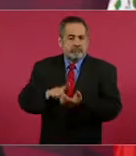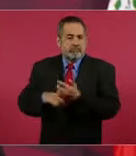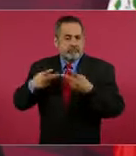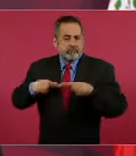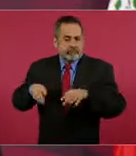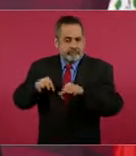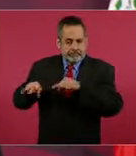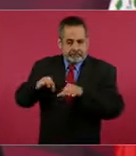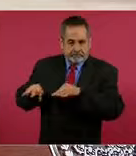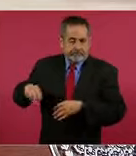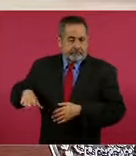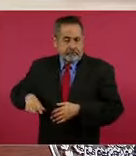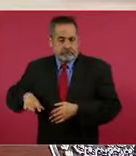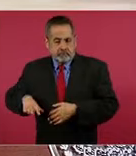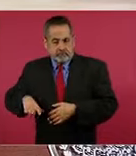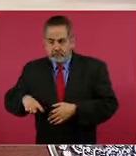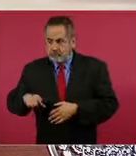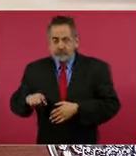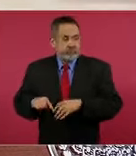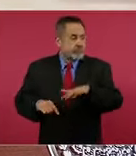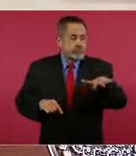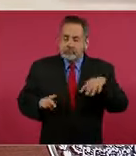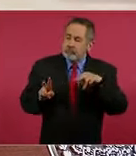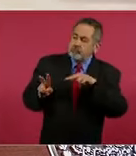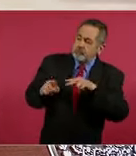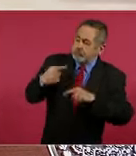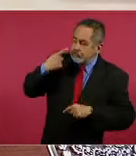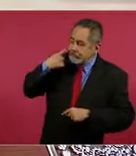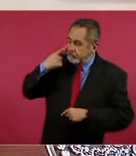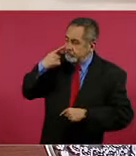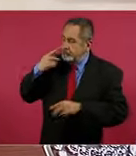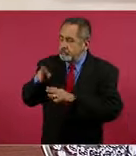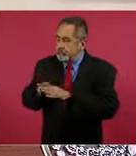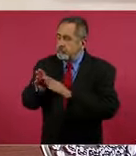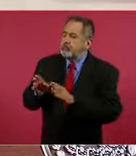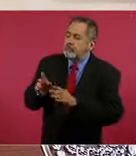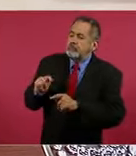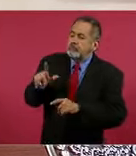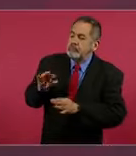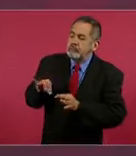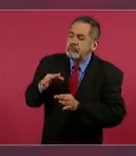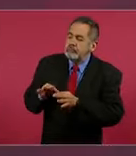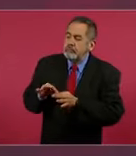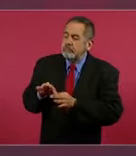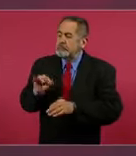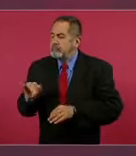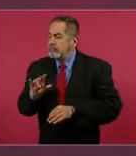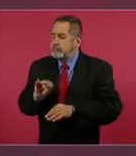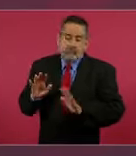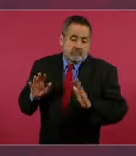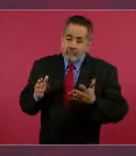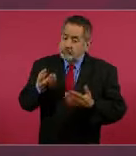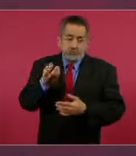al cuestionamiento, al escrutinio, a la crítica, que es